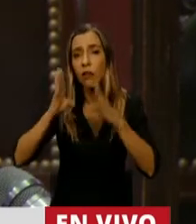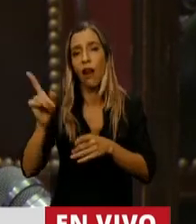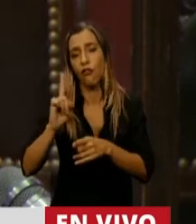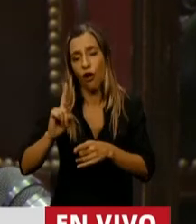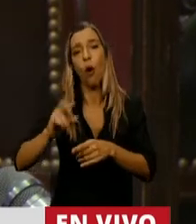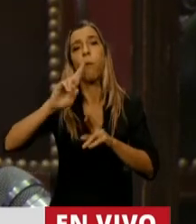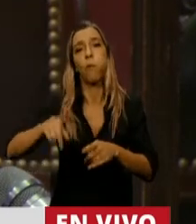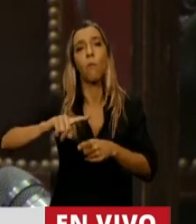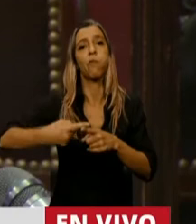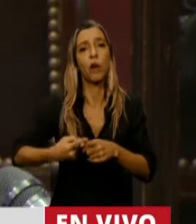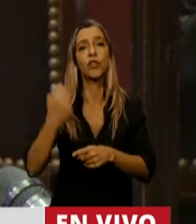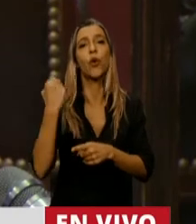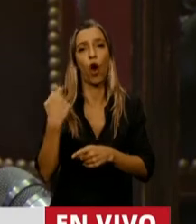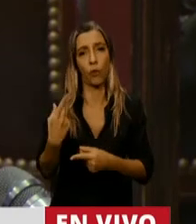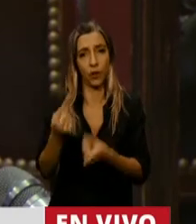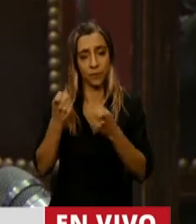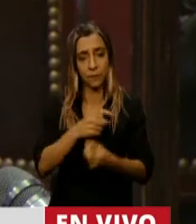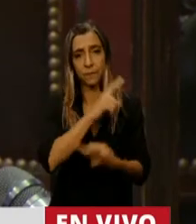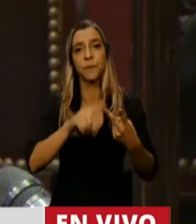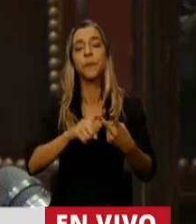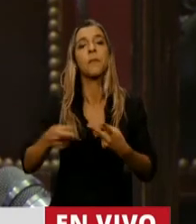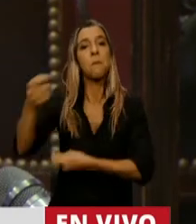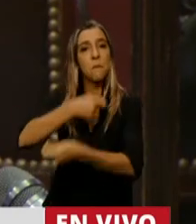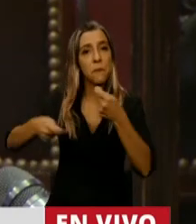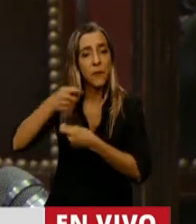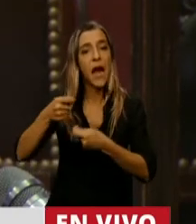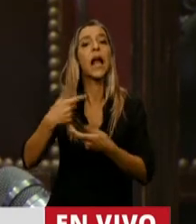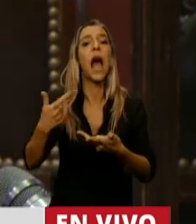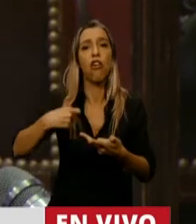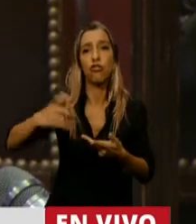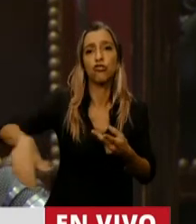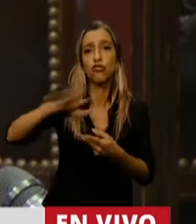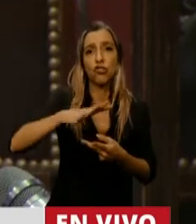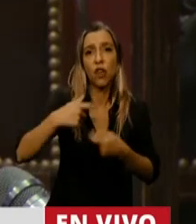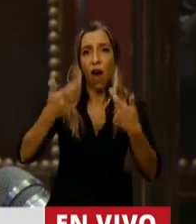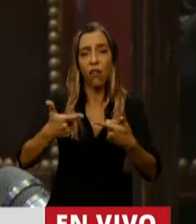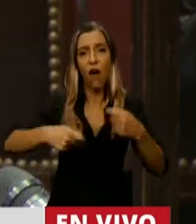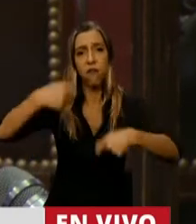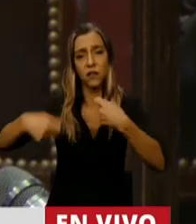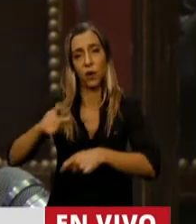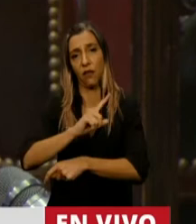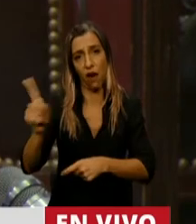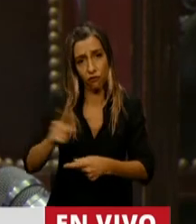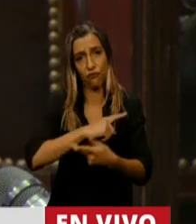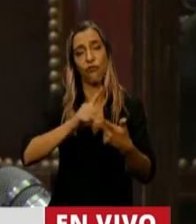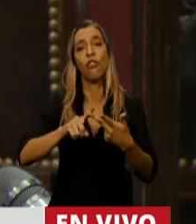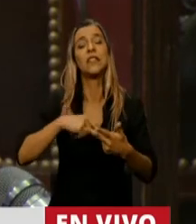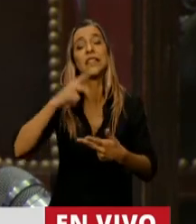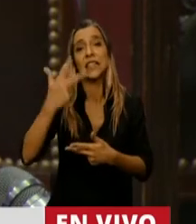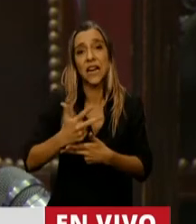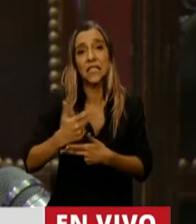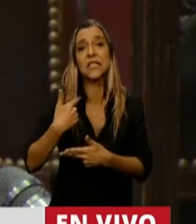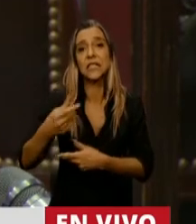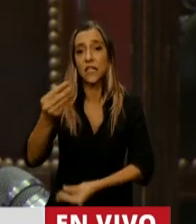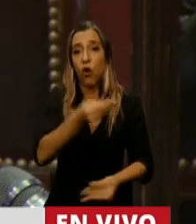mercado organiza económicamente, pero no articula socialmente. Tercero, el consumo interno va a estar